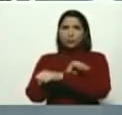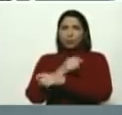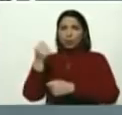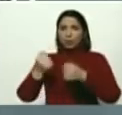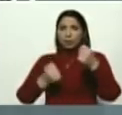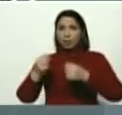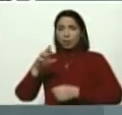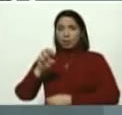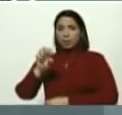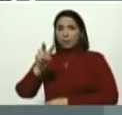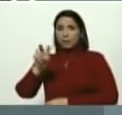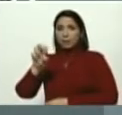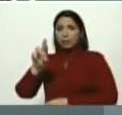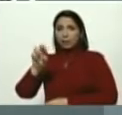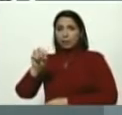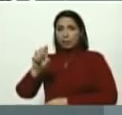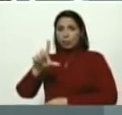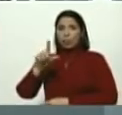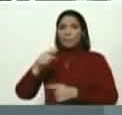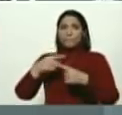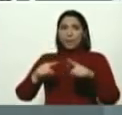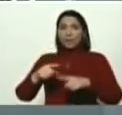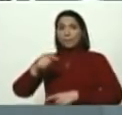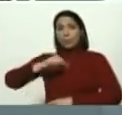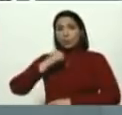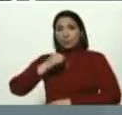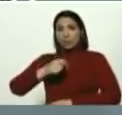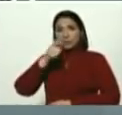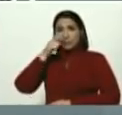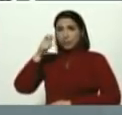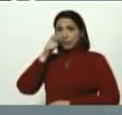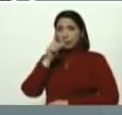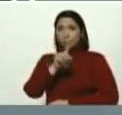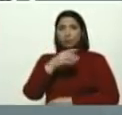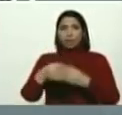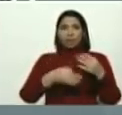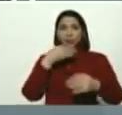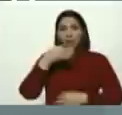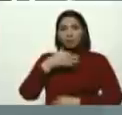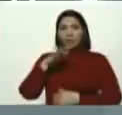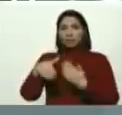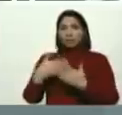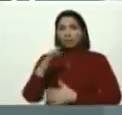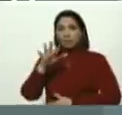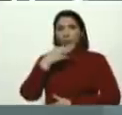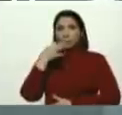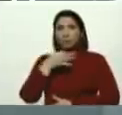reverol para que la policía vigile todo esto. De 1 de la tarde a 5 de la tarde.